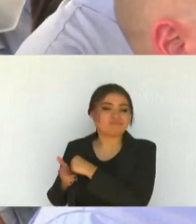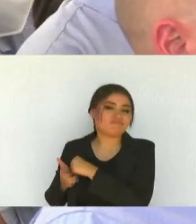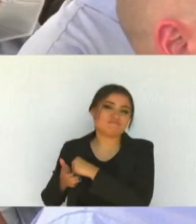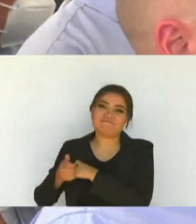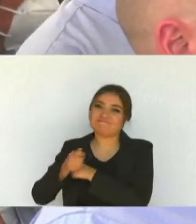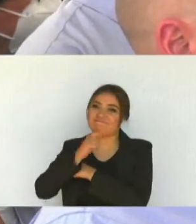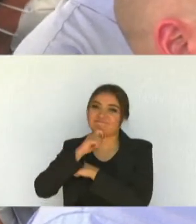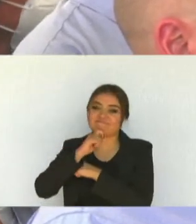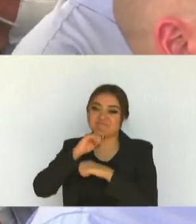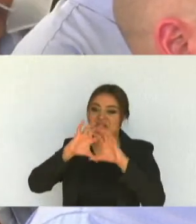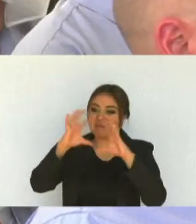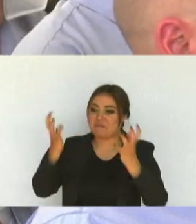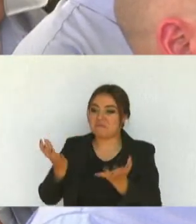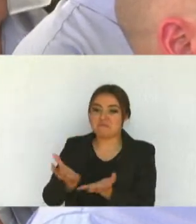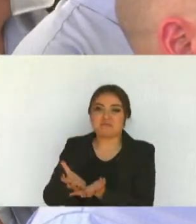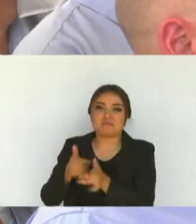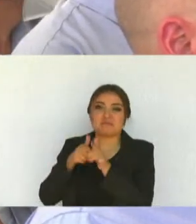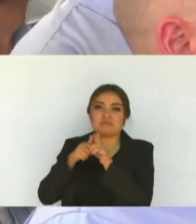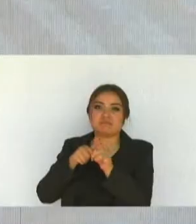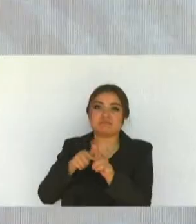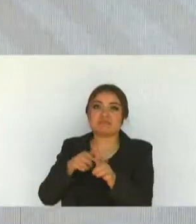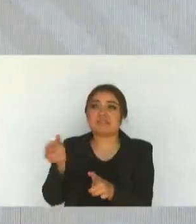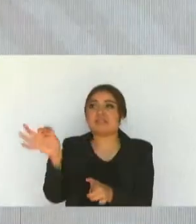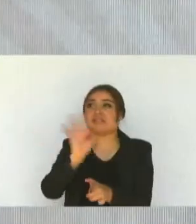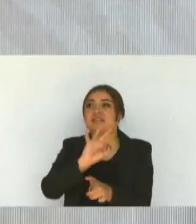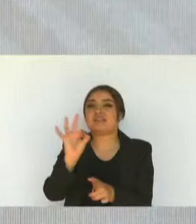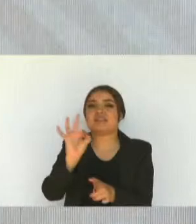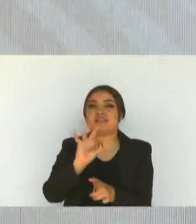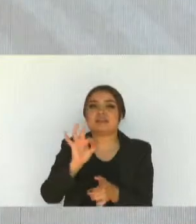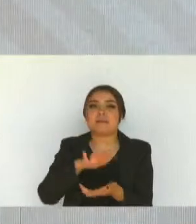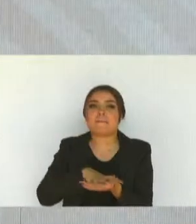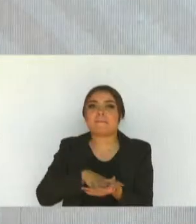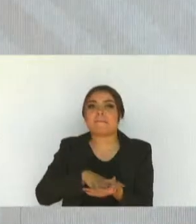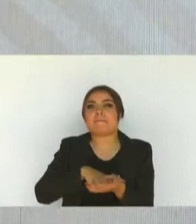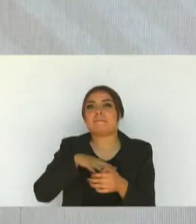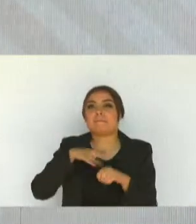el mundo, ya que probablemente seguirán apareciendo